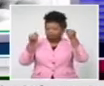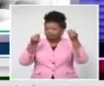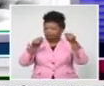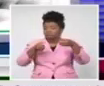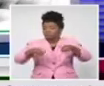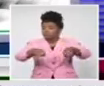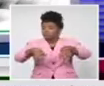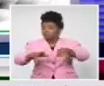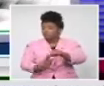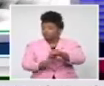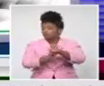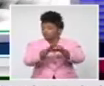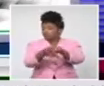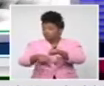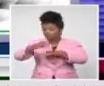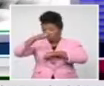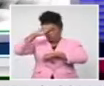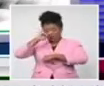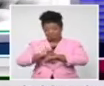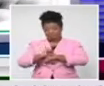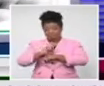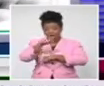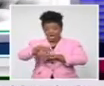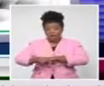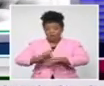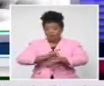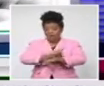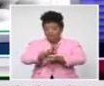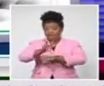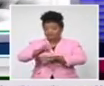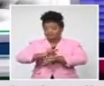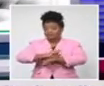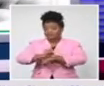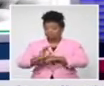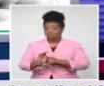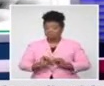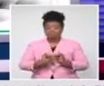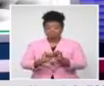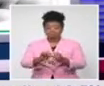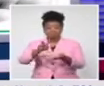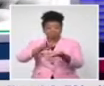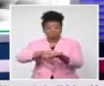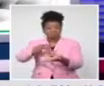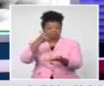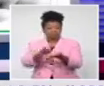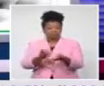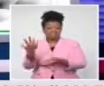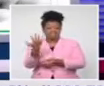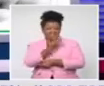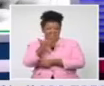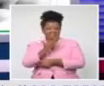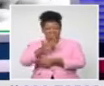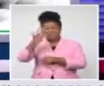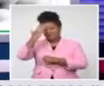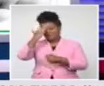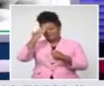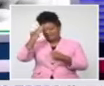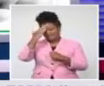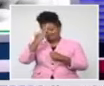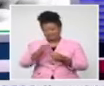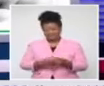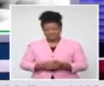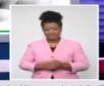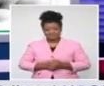en el país. Nos acompañará en la primera media hora de esta información actualizada la intérprete de lengua de señas, Maday Pérez, y damos